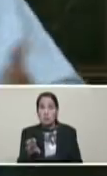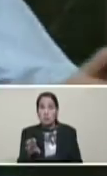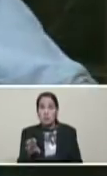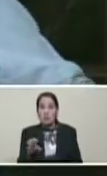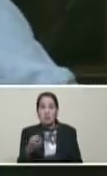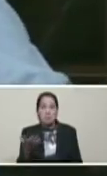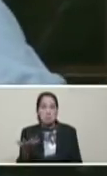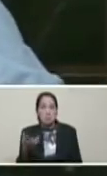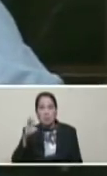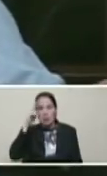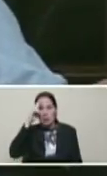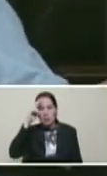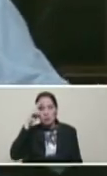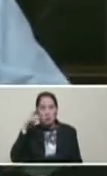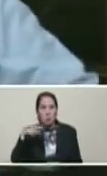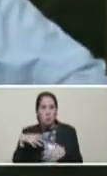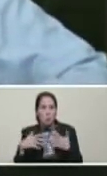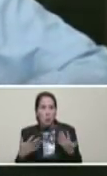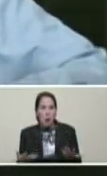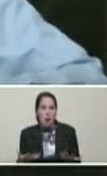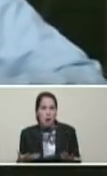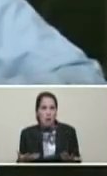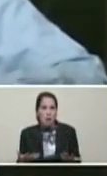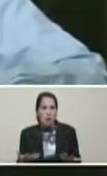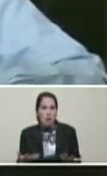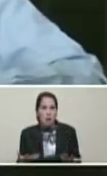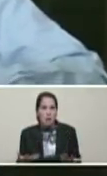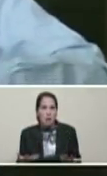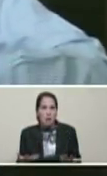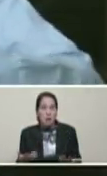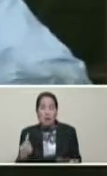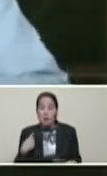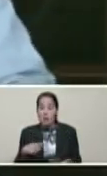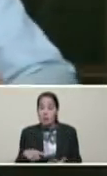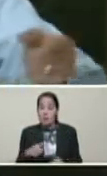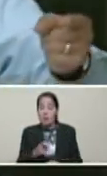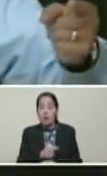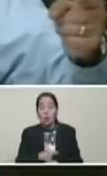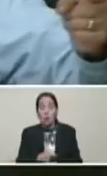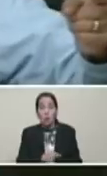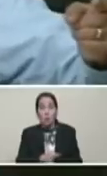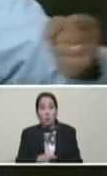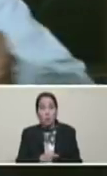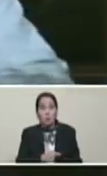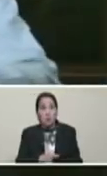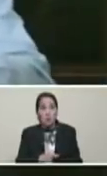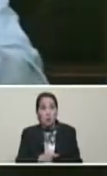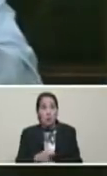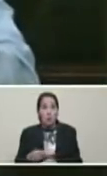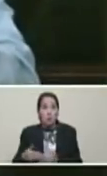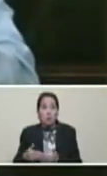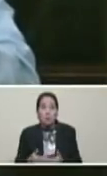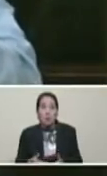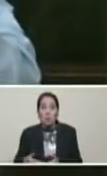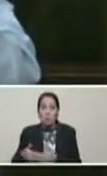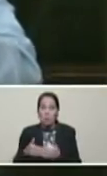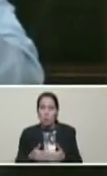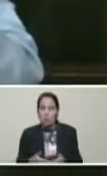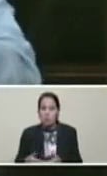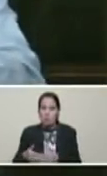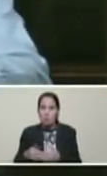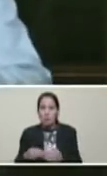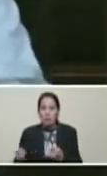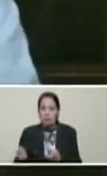cuál es la razón cuál es la razón que tiene el gobierno de eeuu para torturar el cuerpo económico